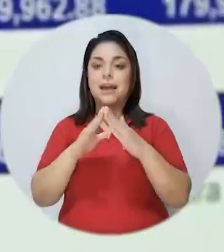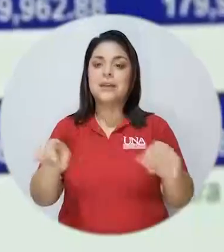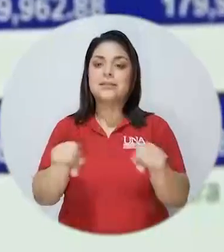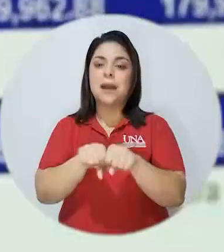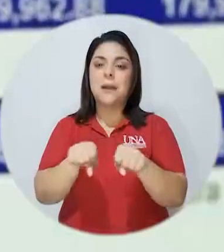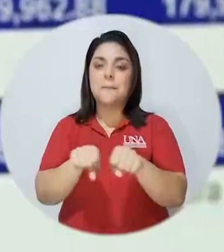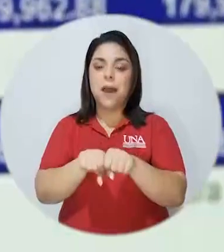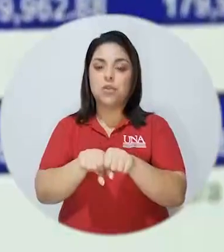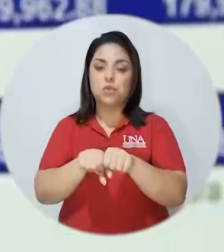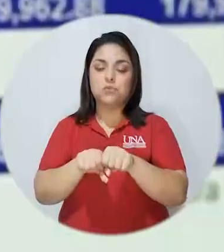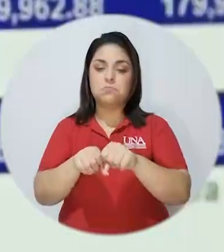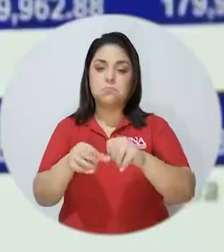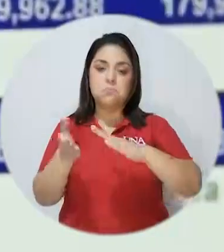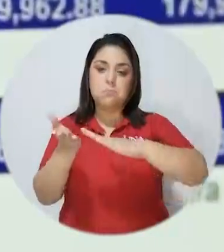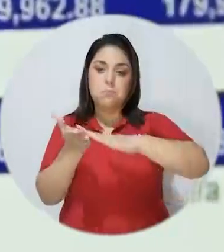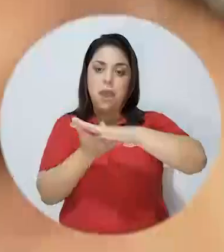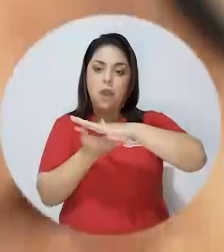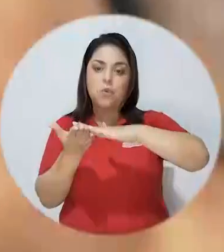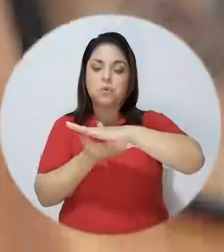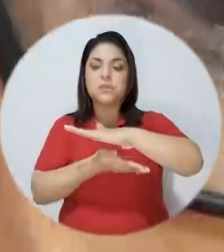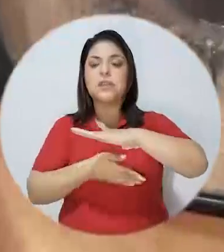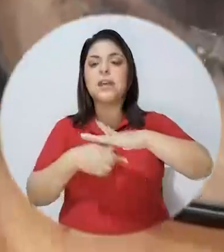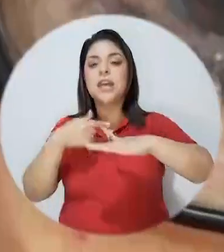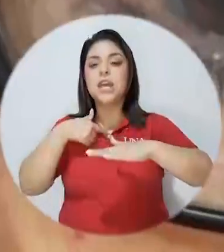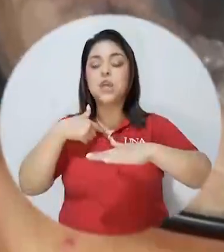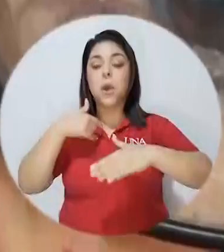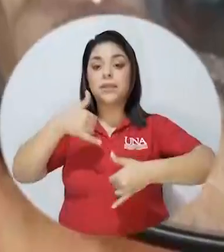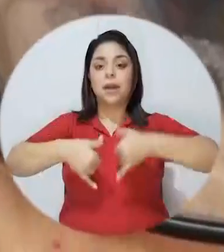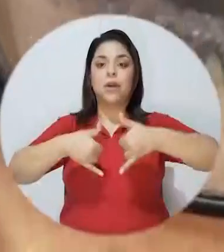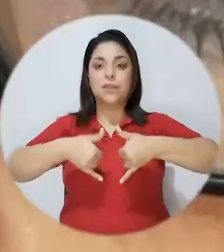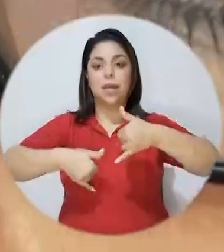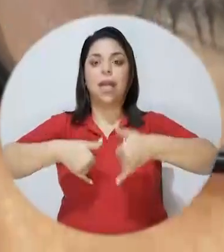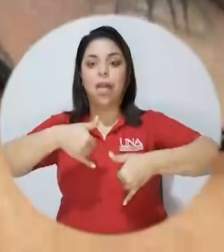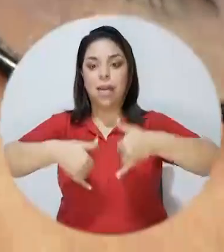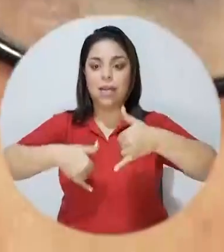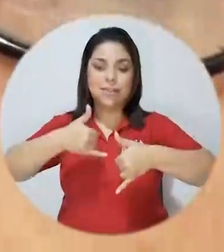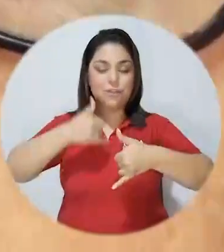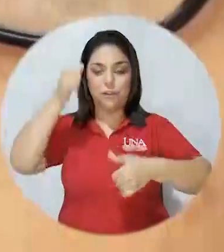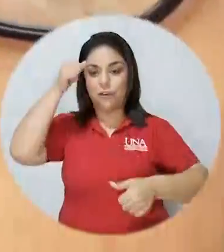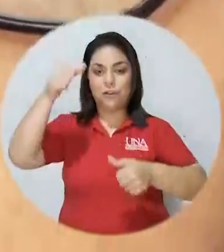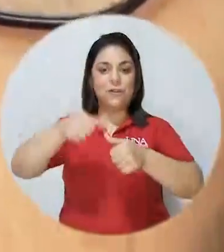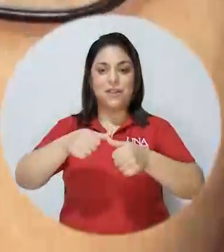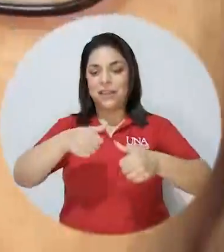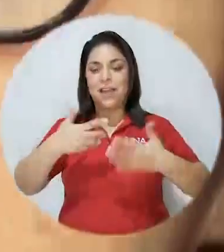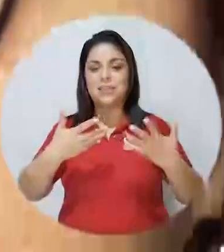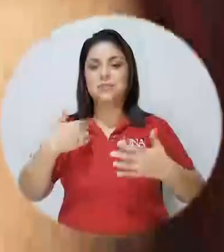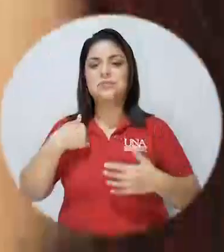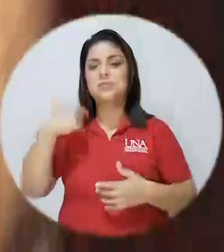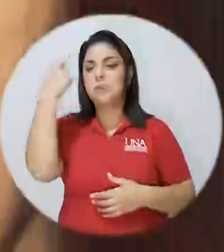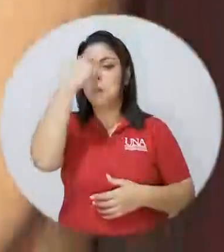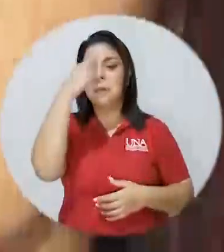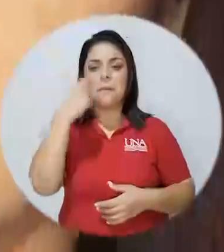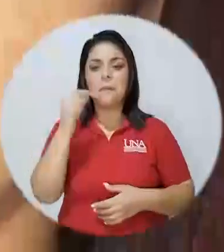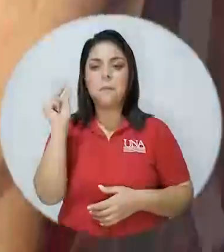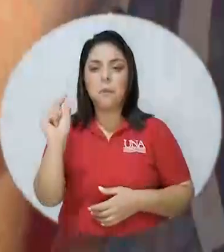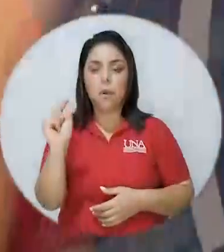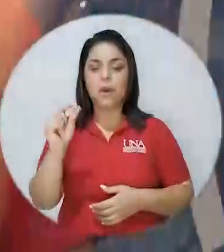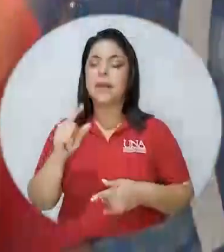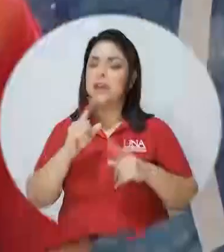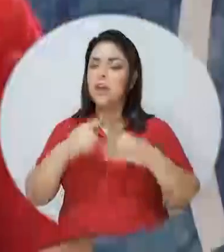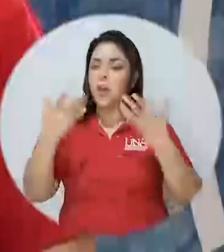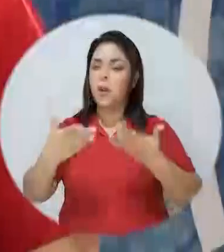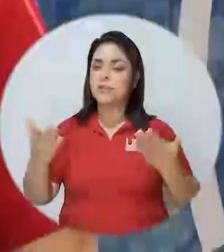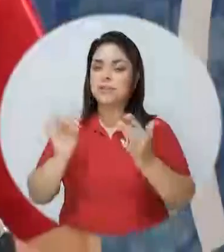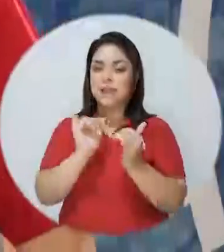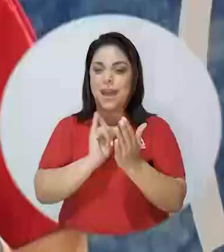bajos. Y entonces va para una reunión y dice, cuando me puse esos tacones sentí que me desbalanceaba. Muchas mujeres dicen, ya yo no me maquillo tanto, y cosas